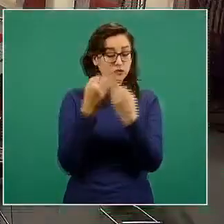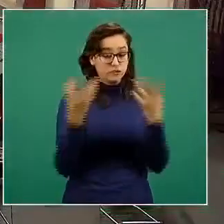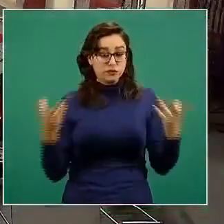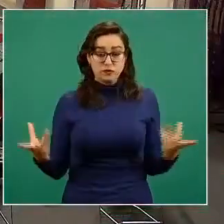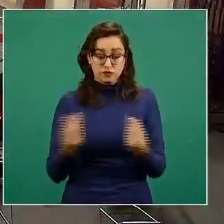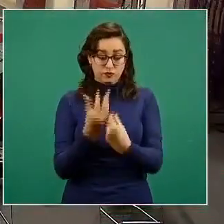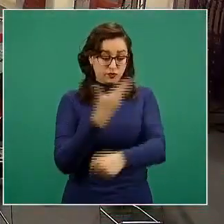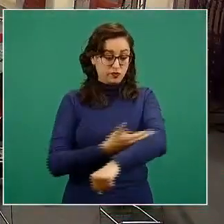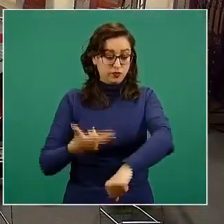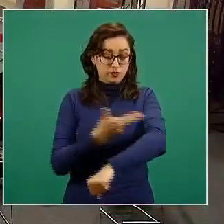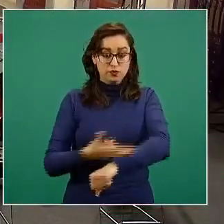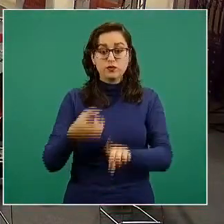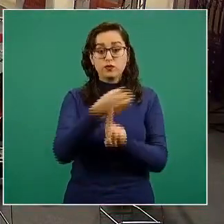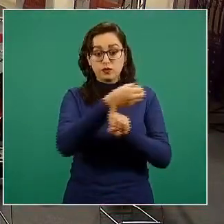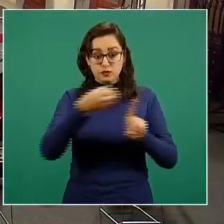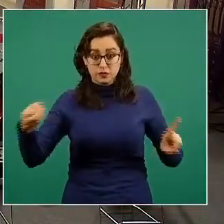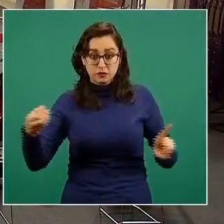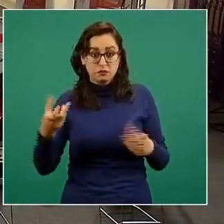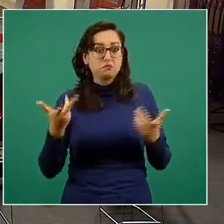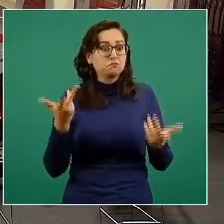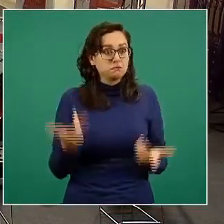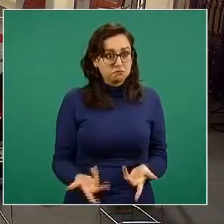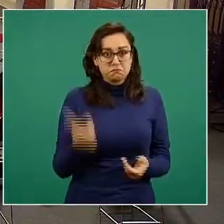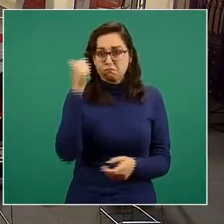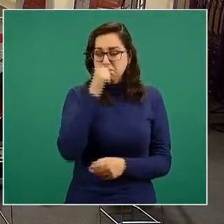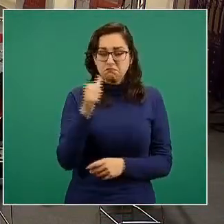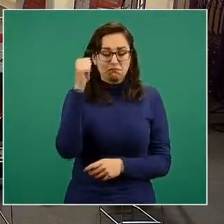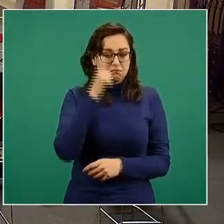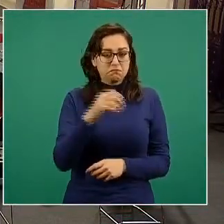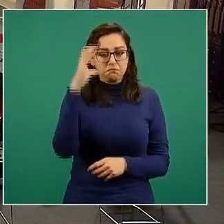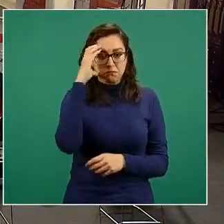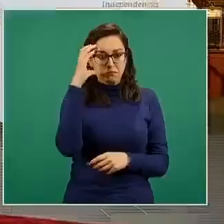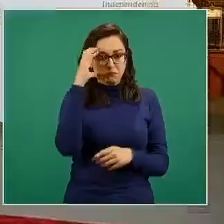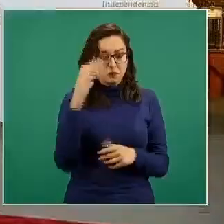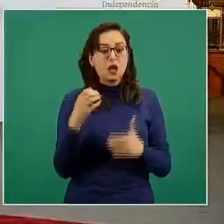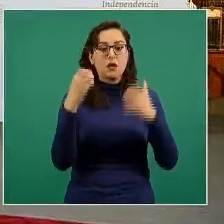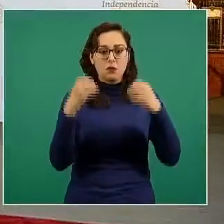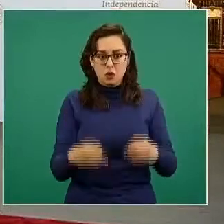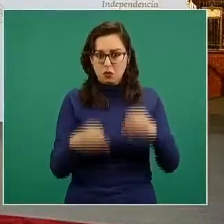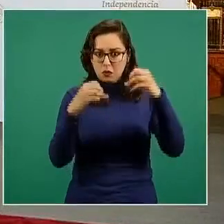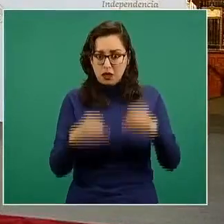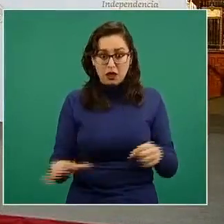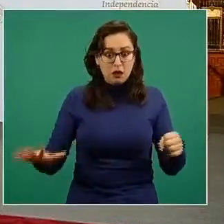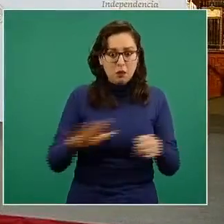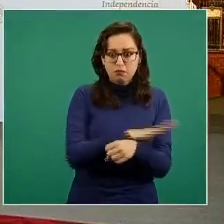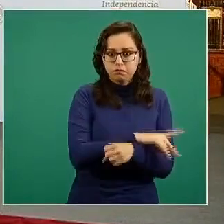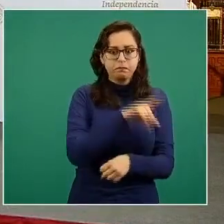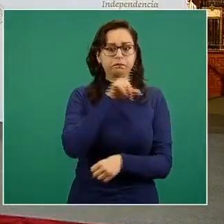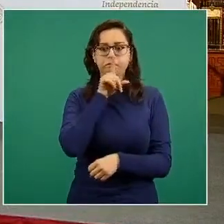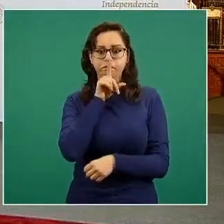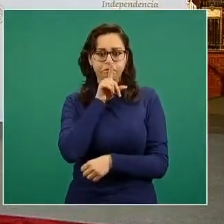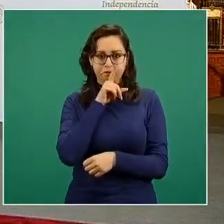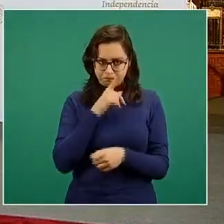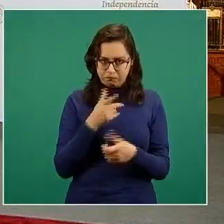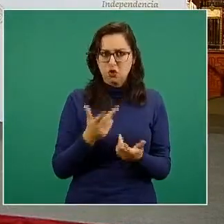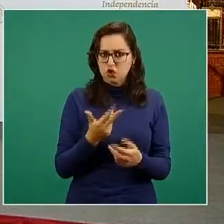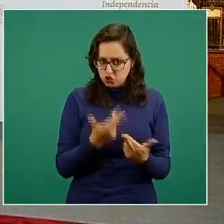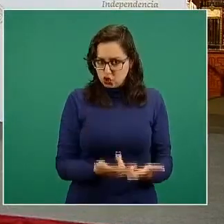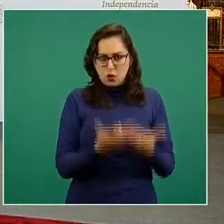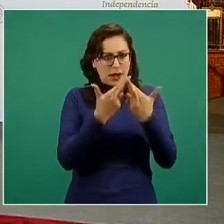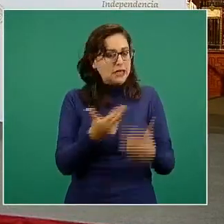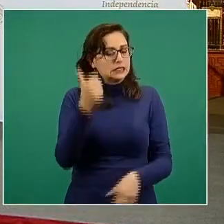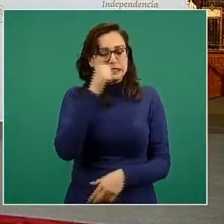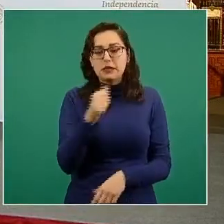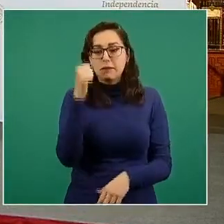Y en todo momento hemos logrado tener disponibilidad hospitalaria. Por momentos es un gran reto, como lo estamos viendo ahora mismo con la Ciudad de México,